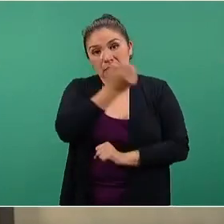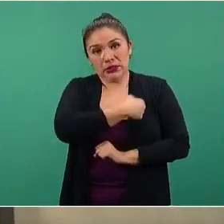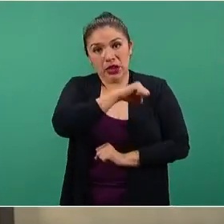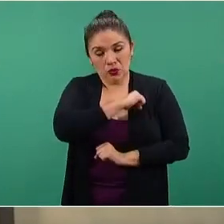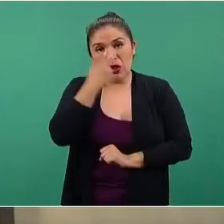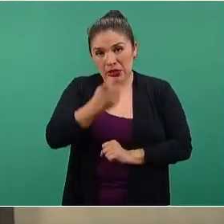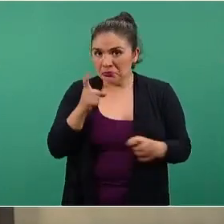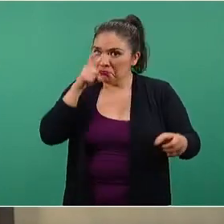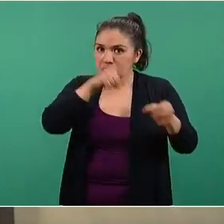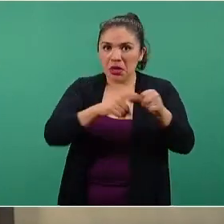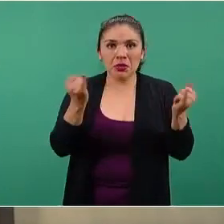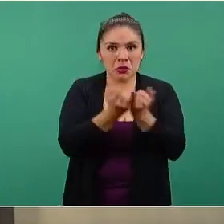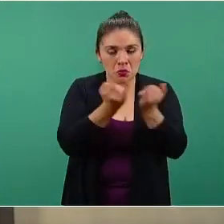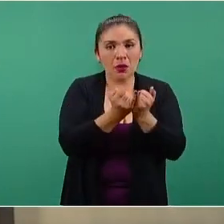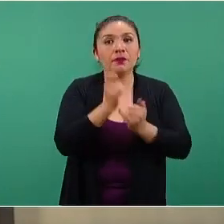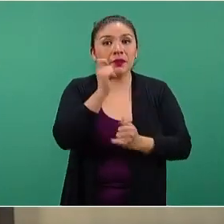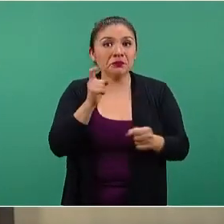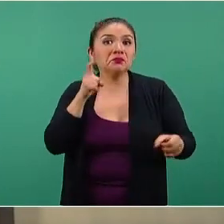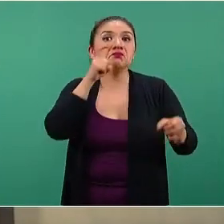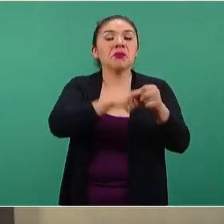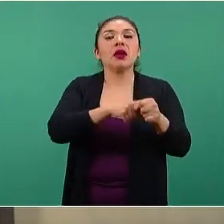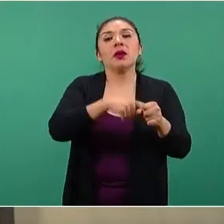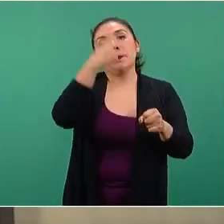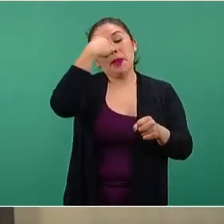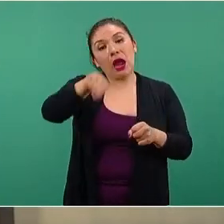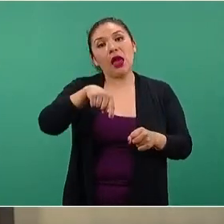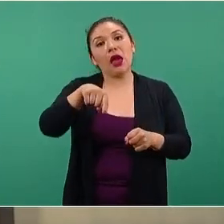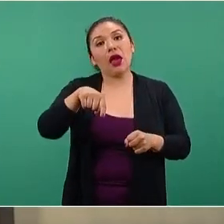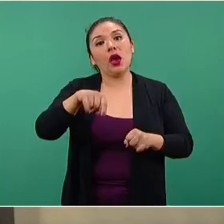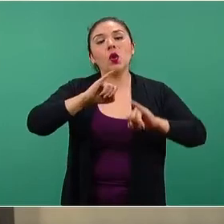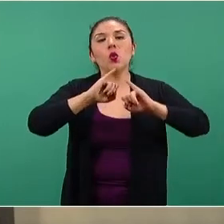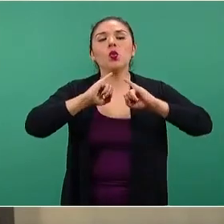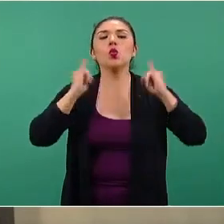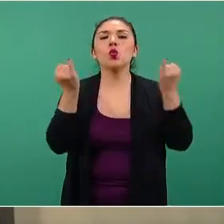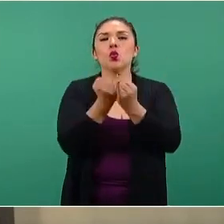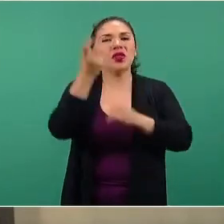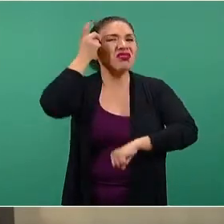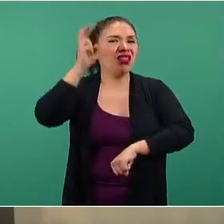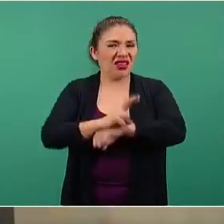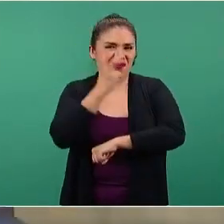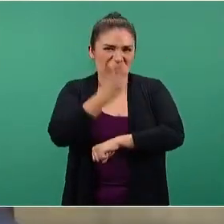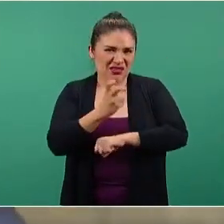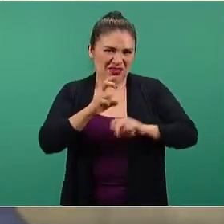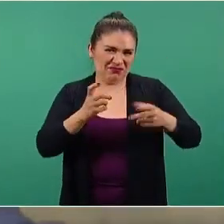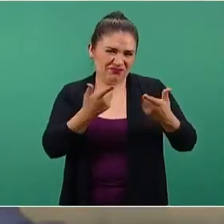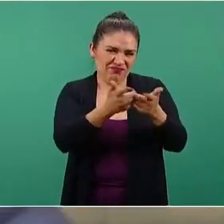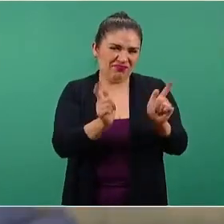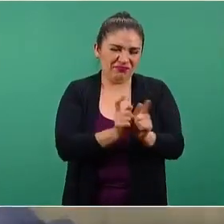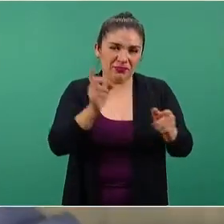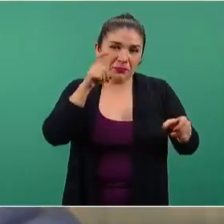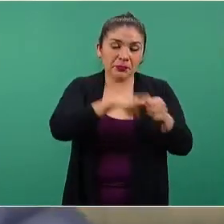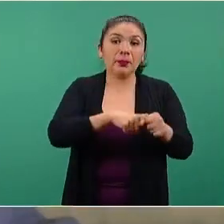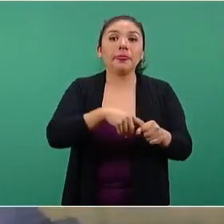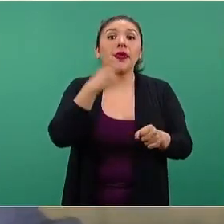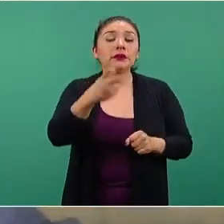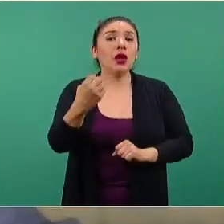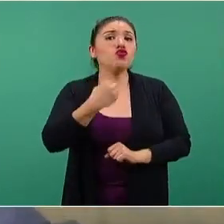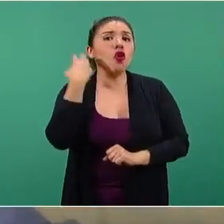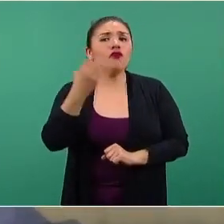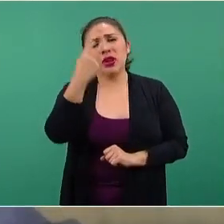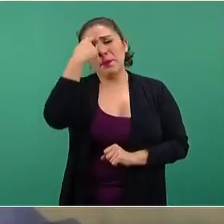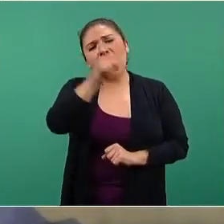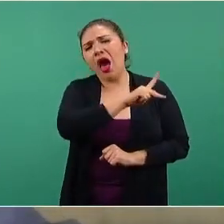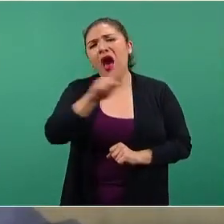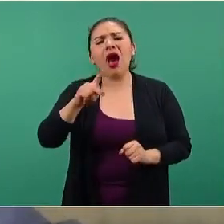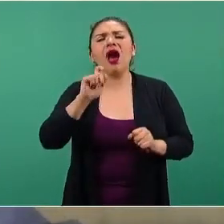este consorcio, es de hecho miembro de las juntas directivas de este consorcio y es una conferencia